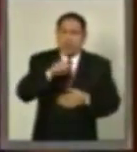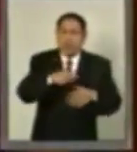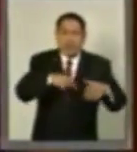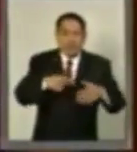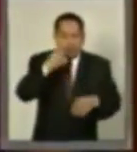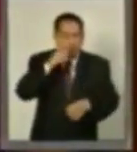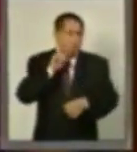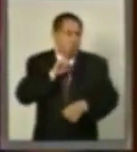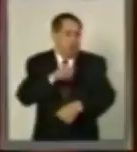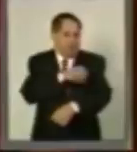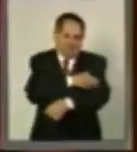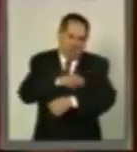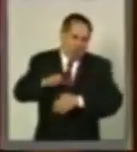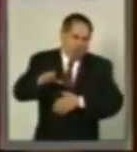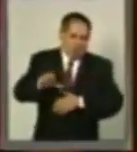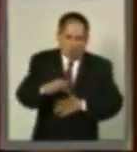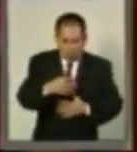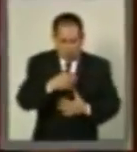mujeres.